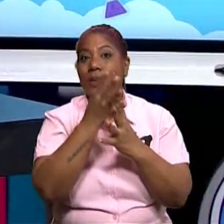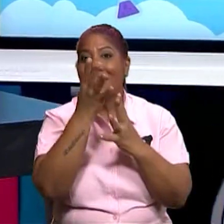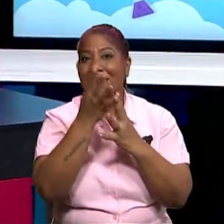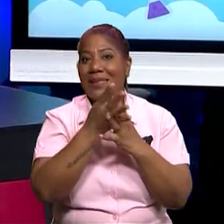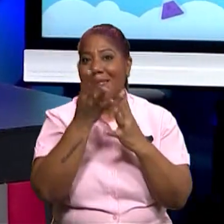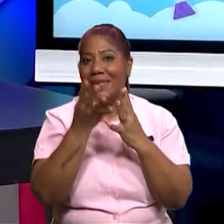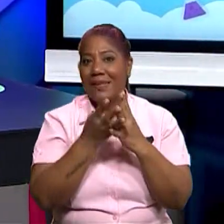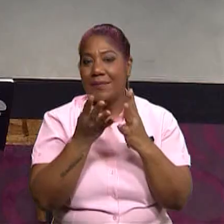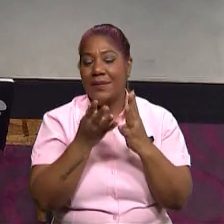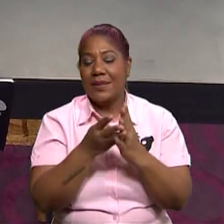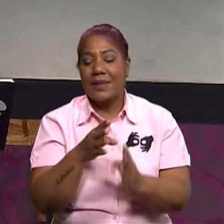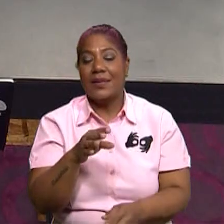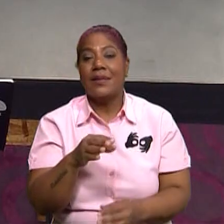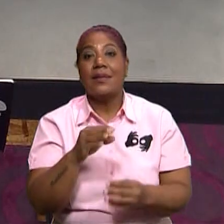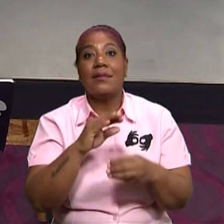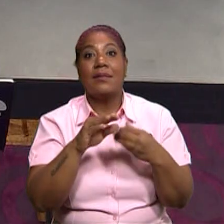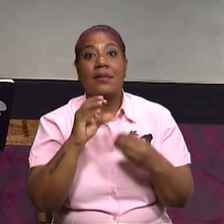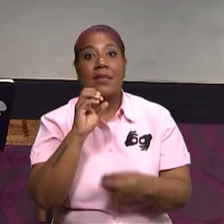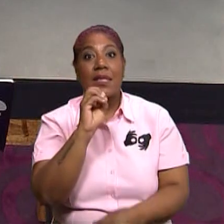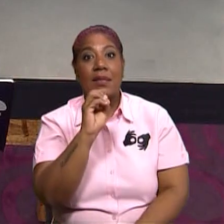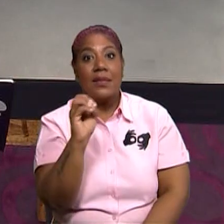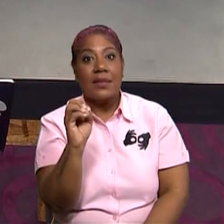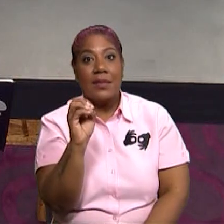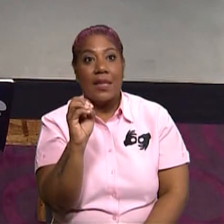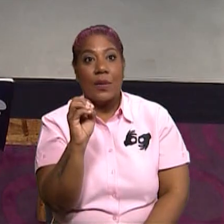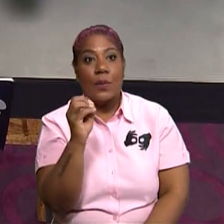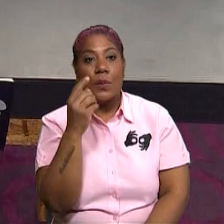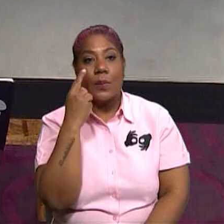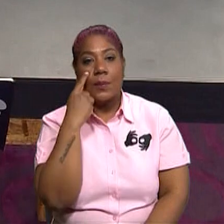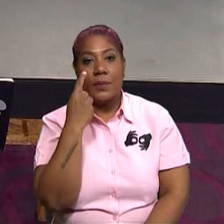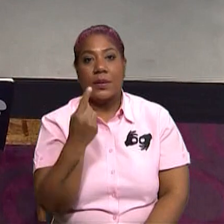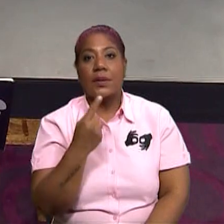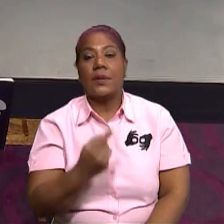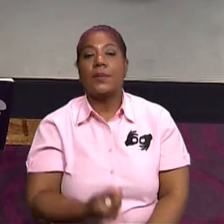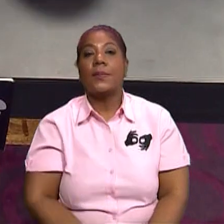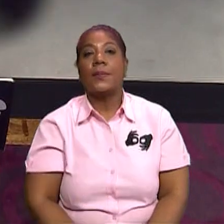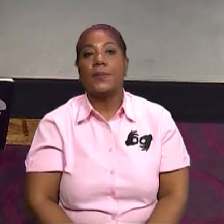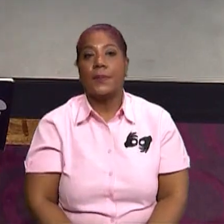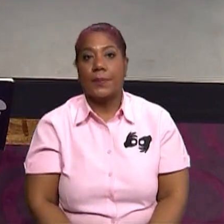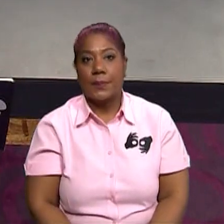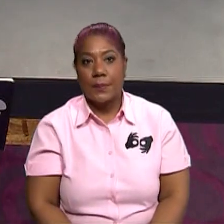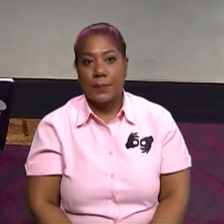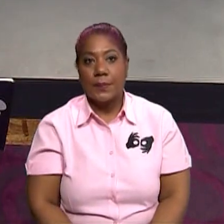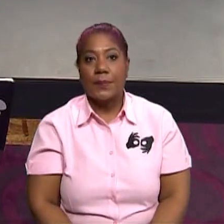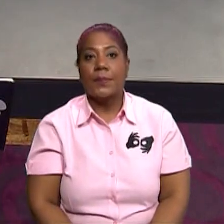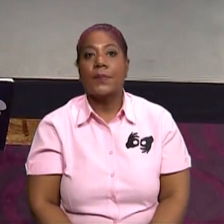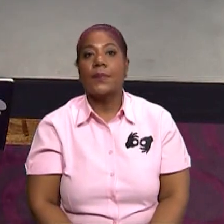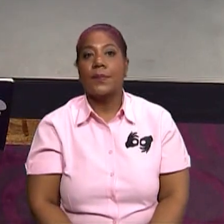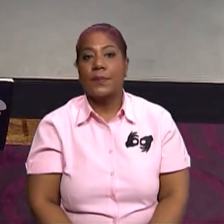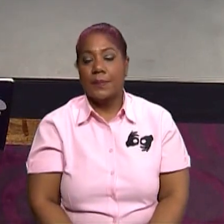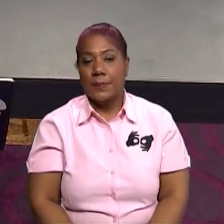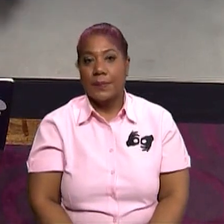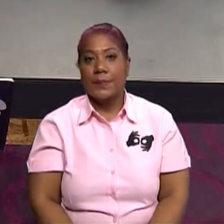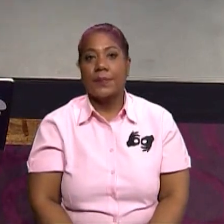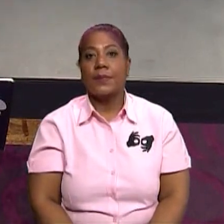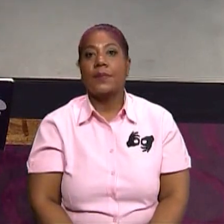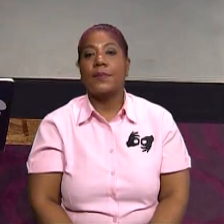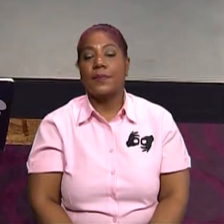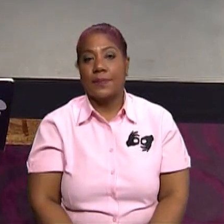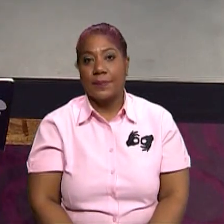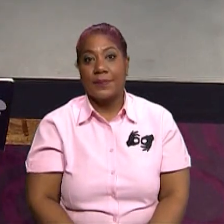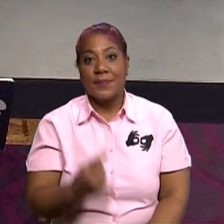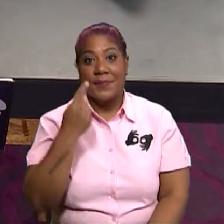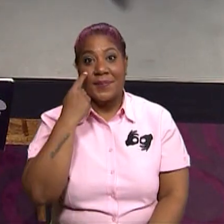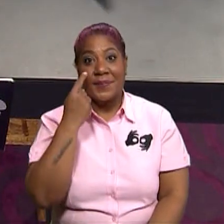partes iguales. Vamos a ver, le voy a colocar los grupos que vamos a estar utilizando para que lo